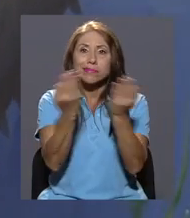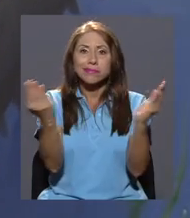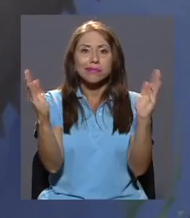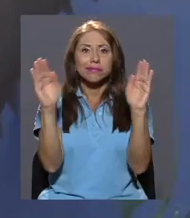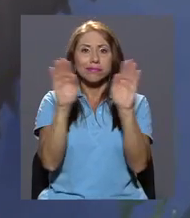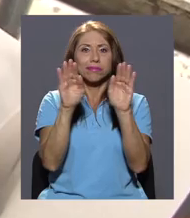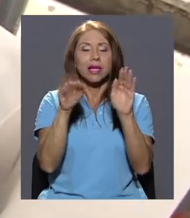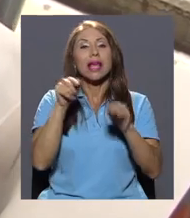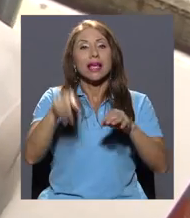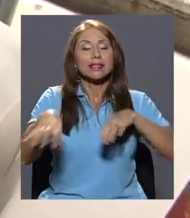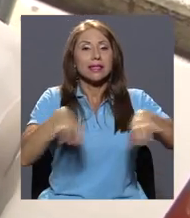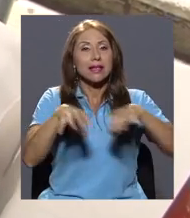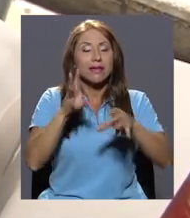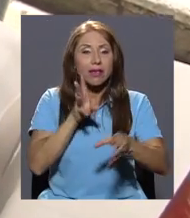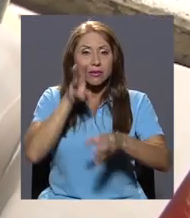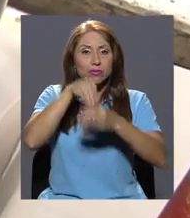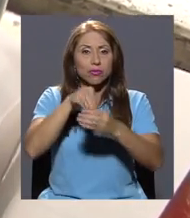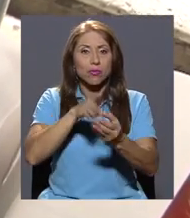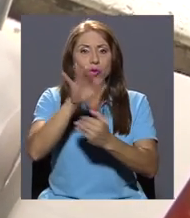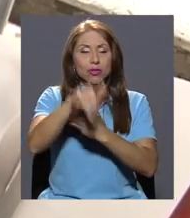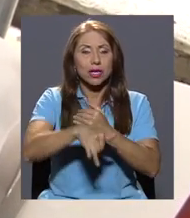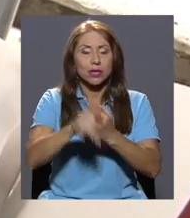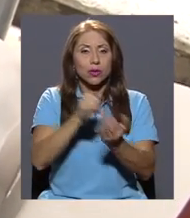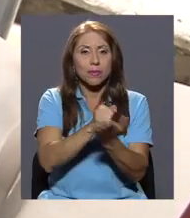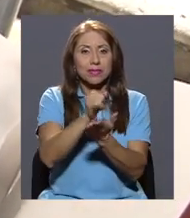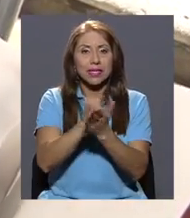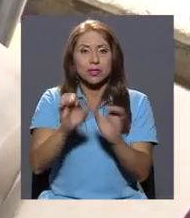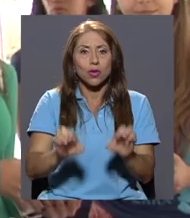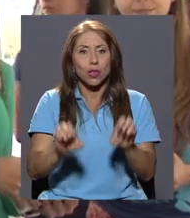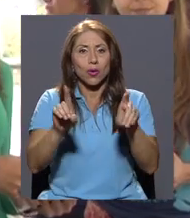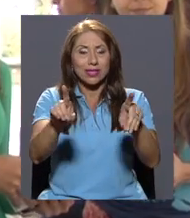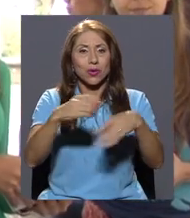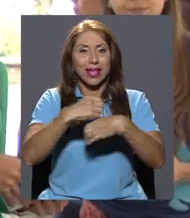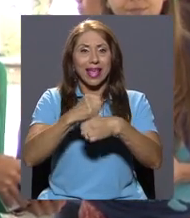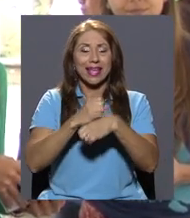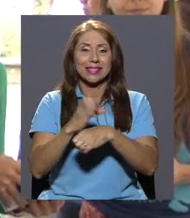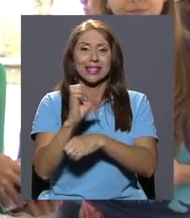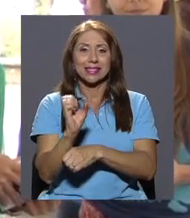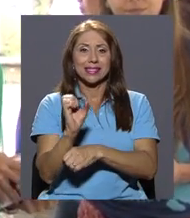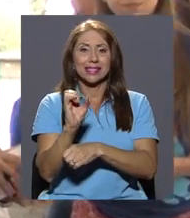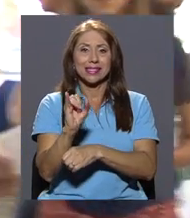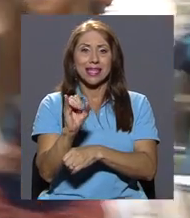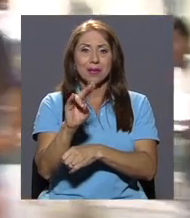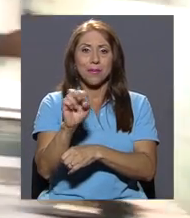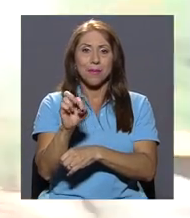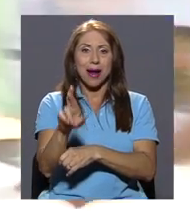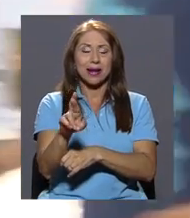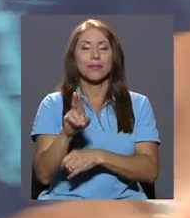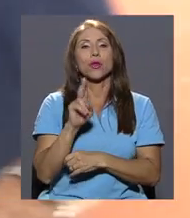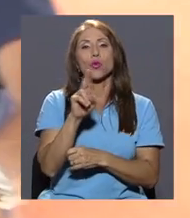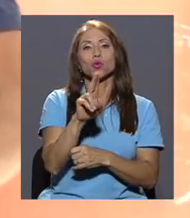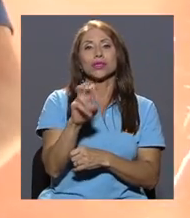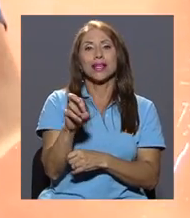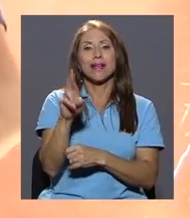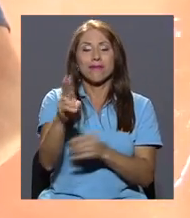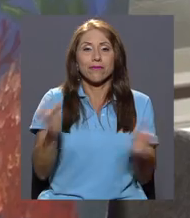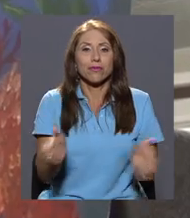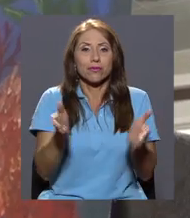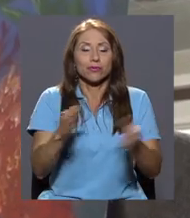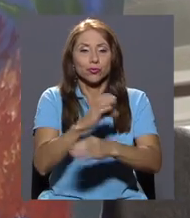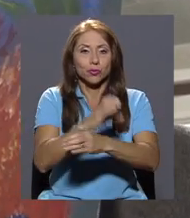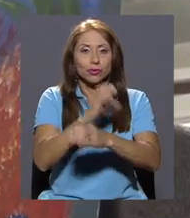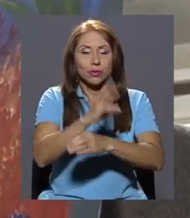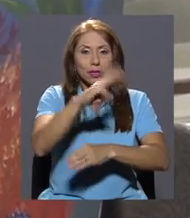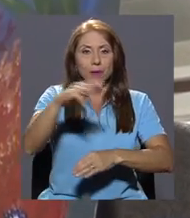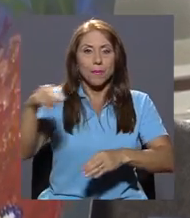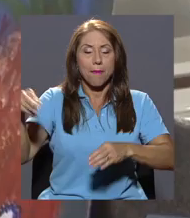tipo de actividades forman parte del proyecto de investigación y educación que lleva adelante el CIMAR de la UCR en el fomento de la conservación de la